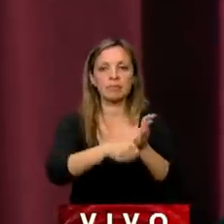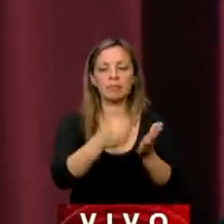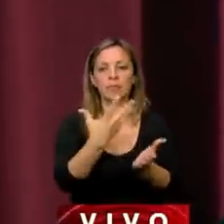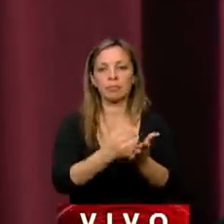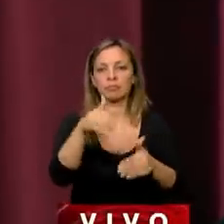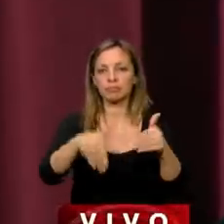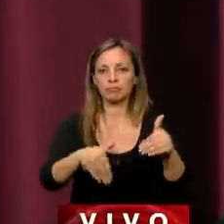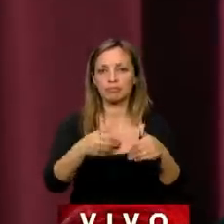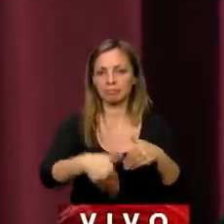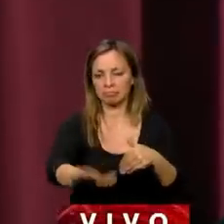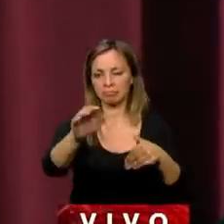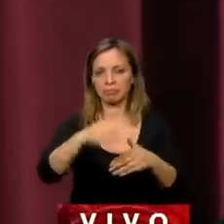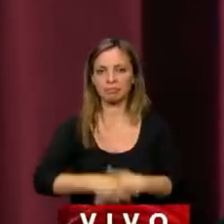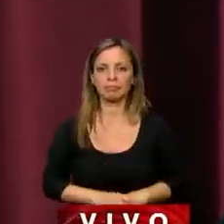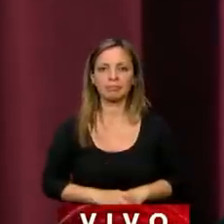su voto. Tiempo.